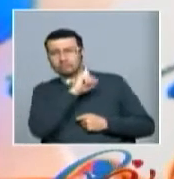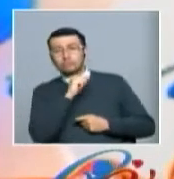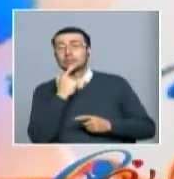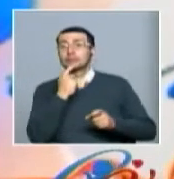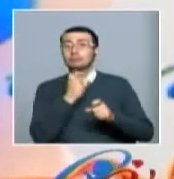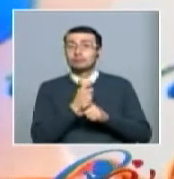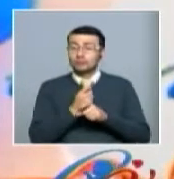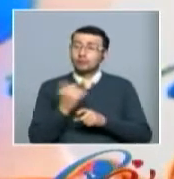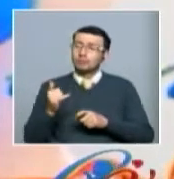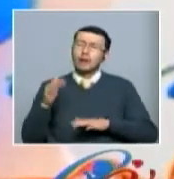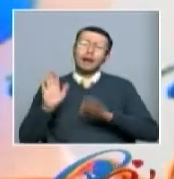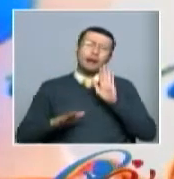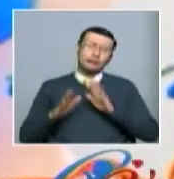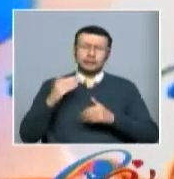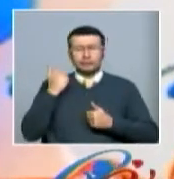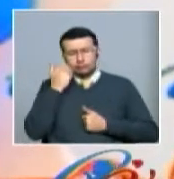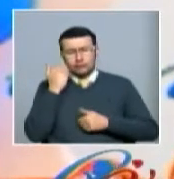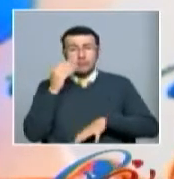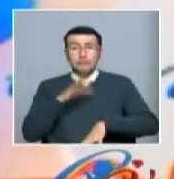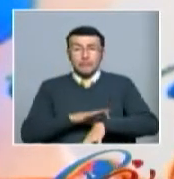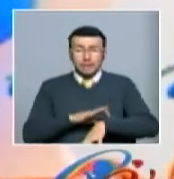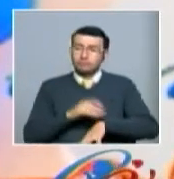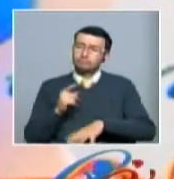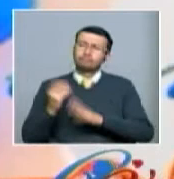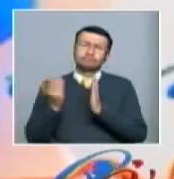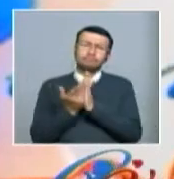difícil que es ejercer la parte médica en el estudio